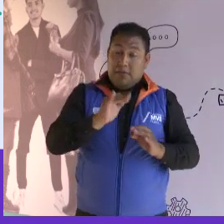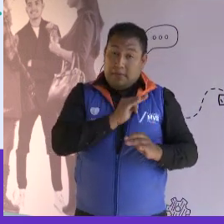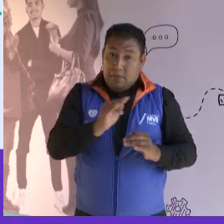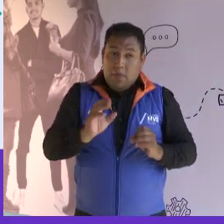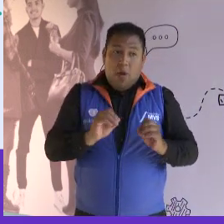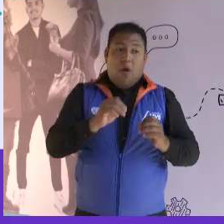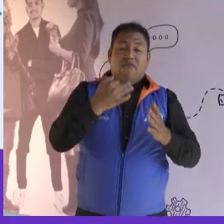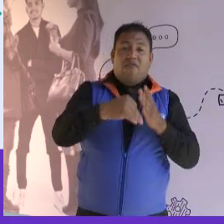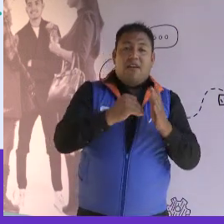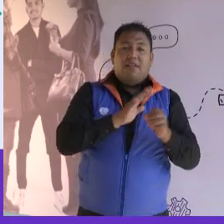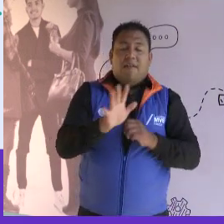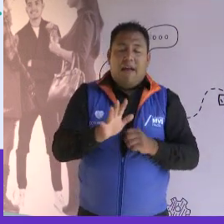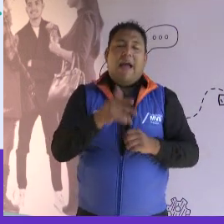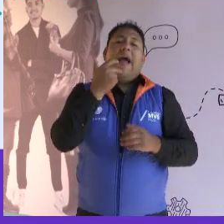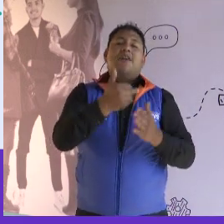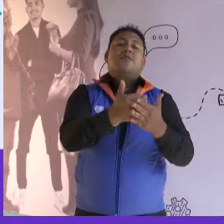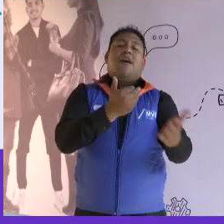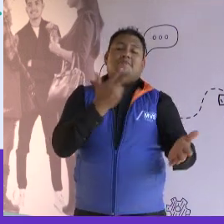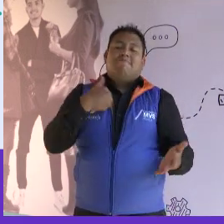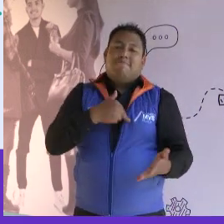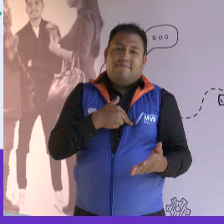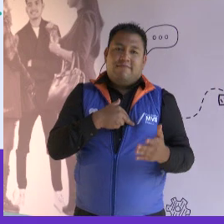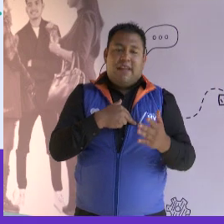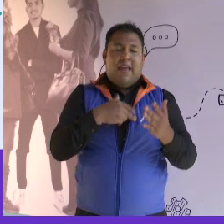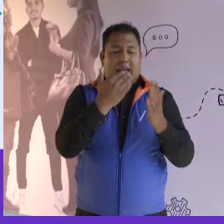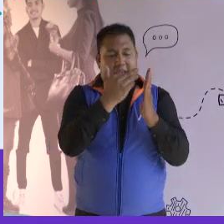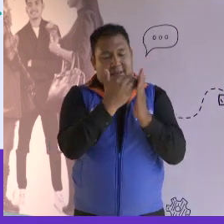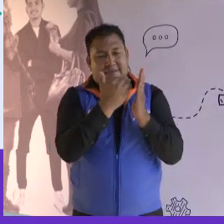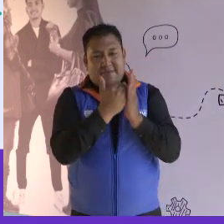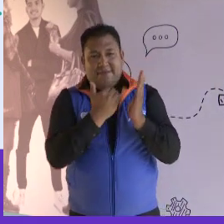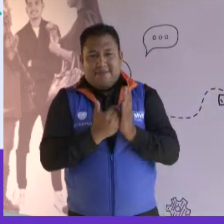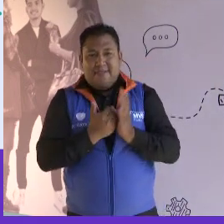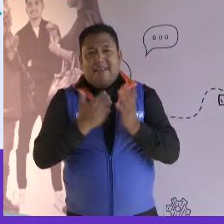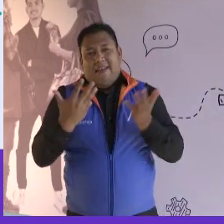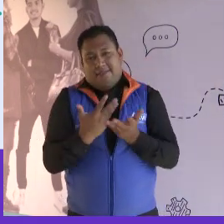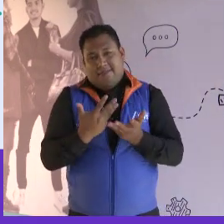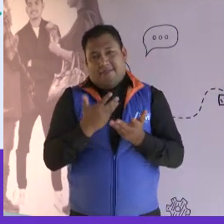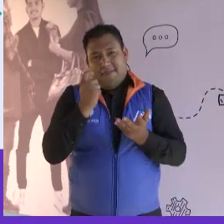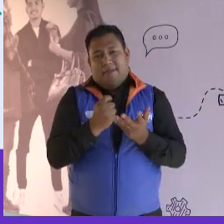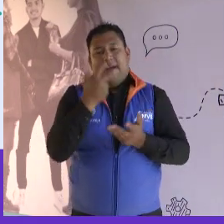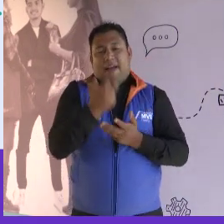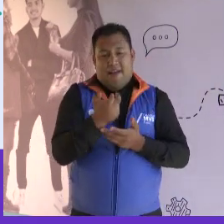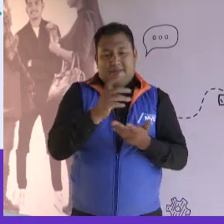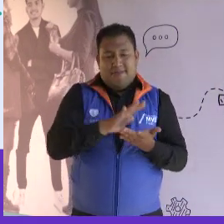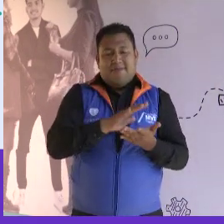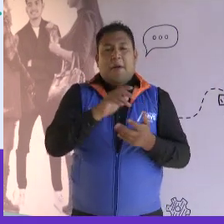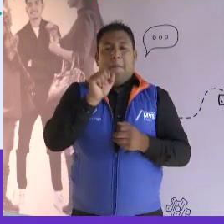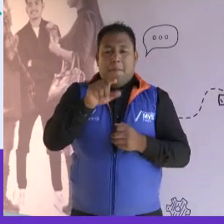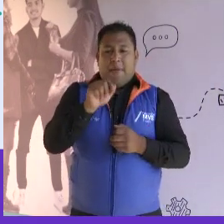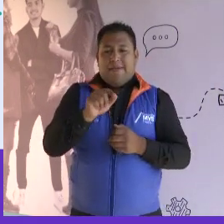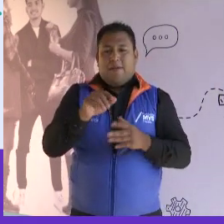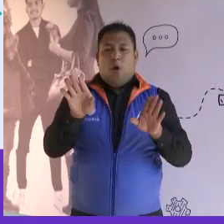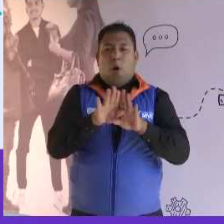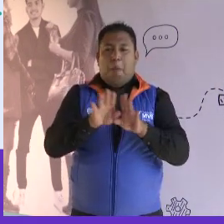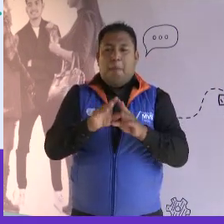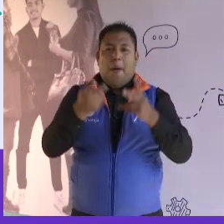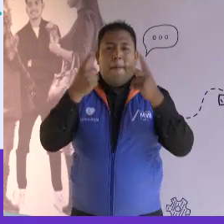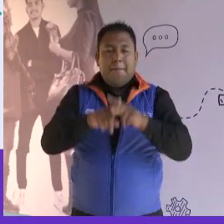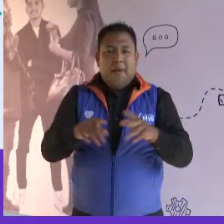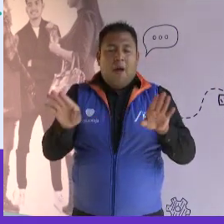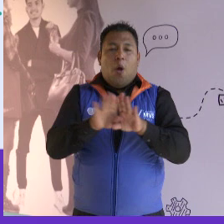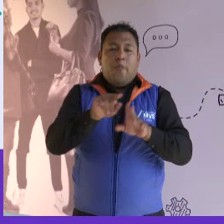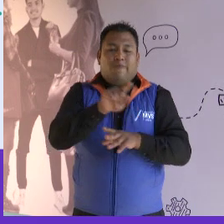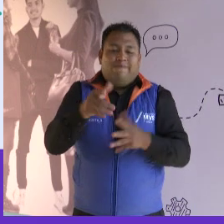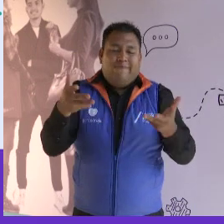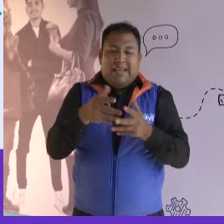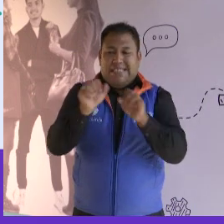la sistematización. Depende de cómo sistematizas lo más simple que puedas. Eso va a ser como más